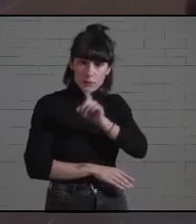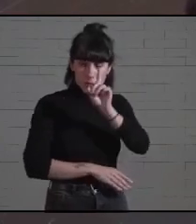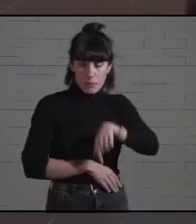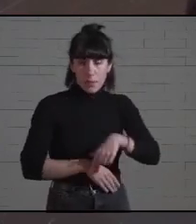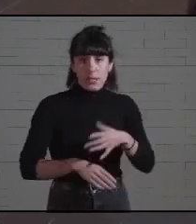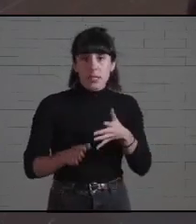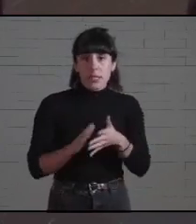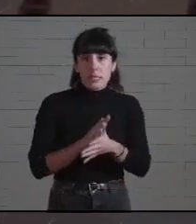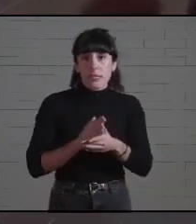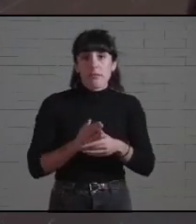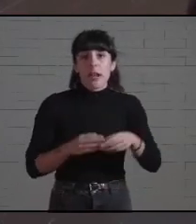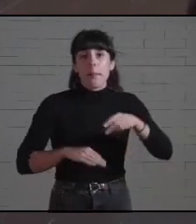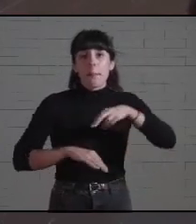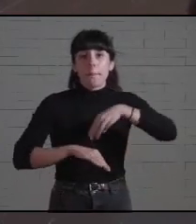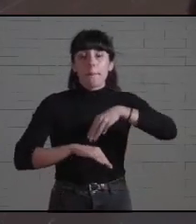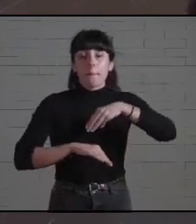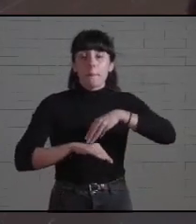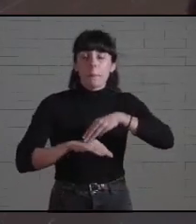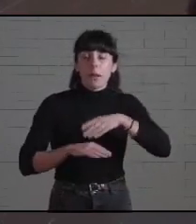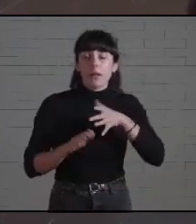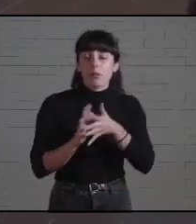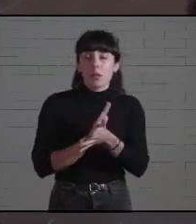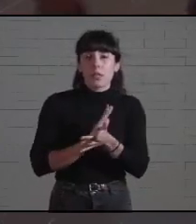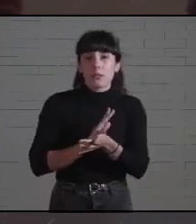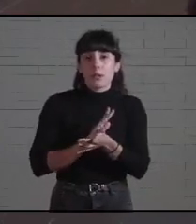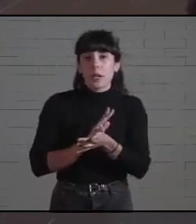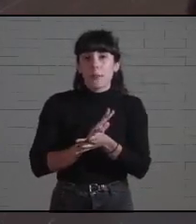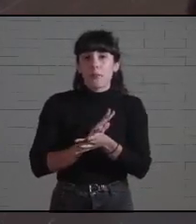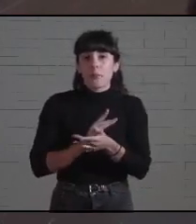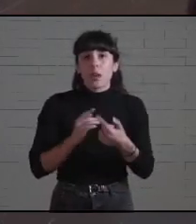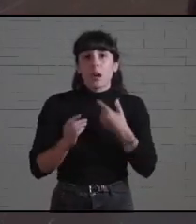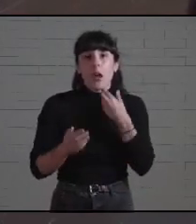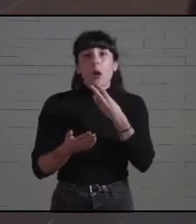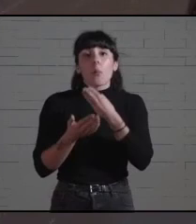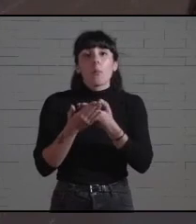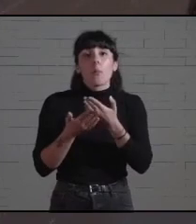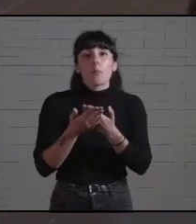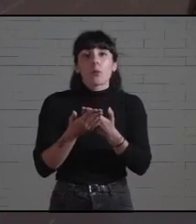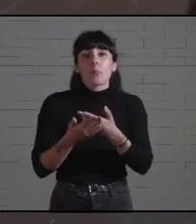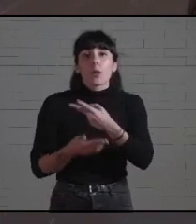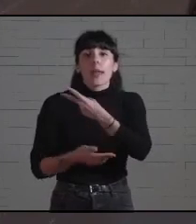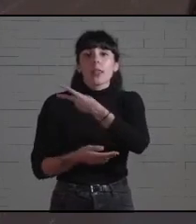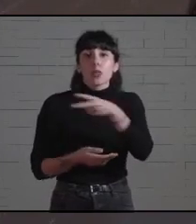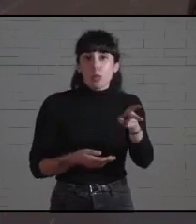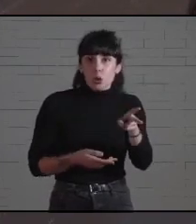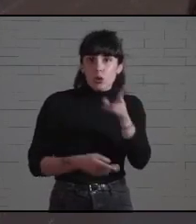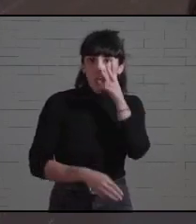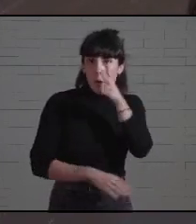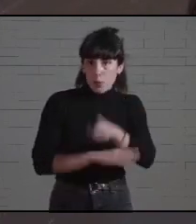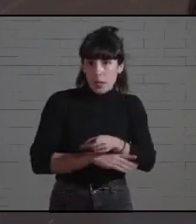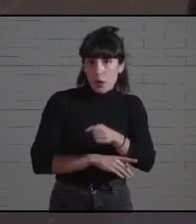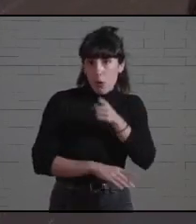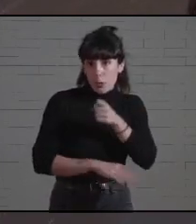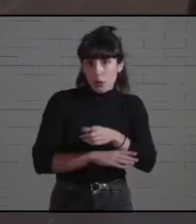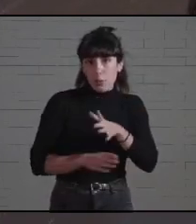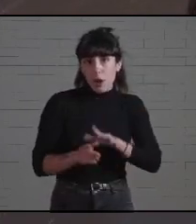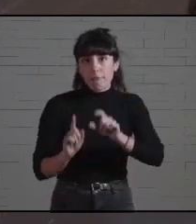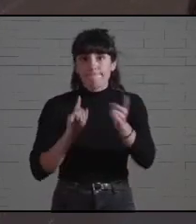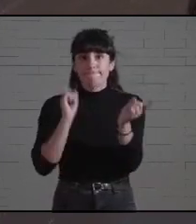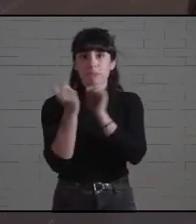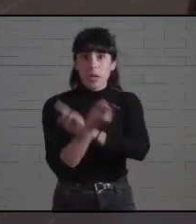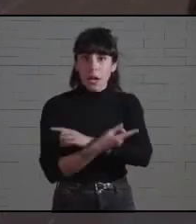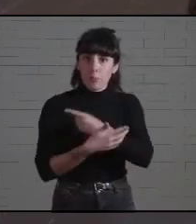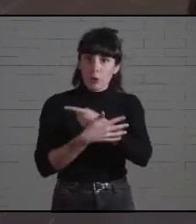por permisos individual e intransferible, la PINA, proponía 2 semanas obligatorias, pero es que de 2 se ha pasado a 6.